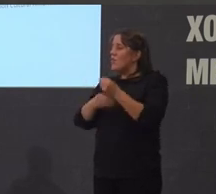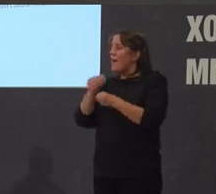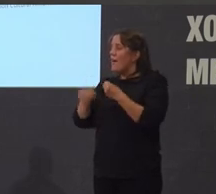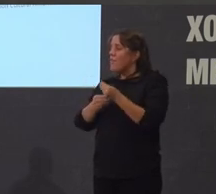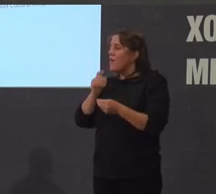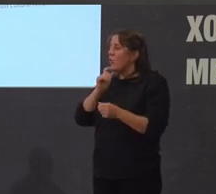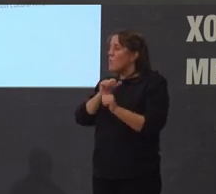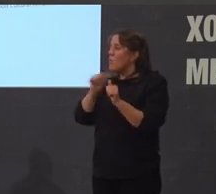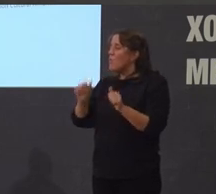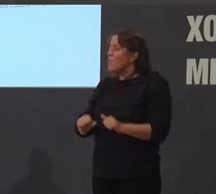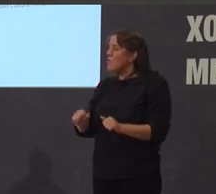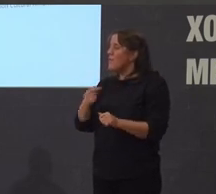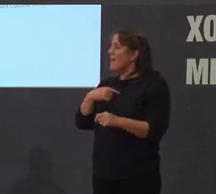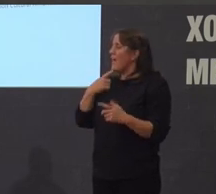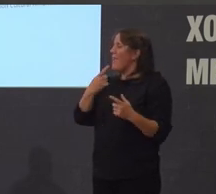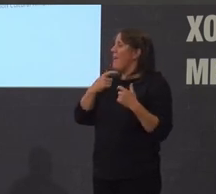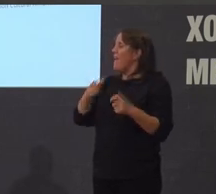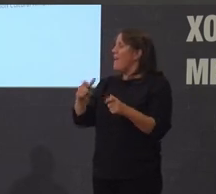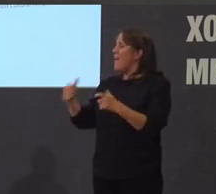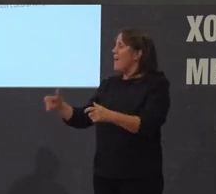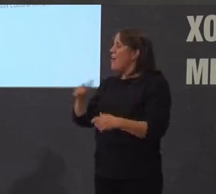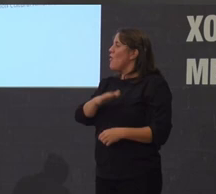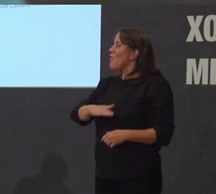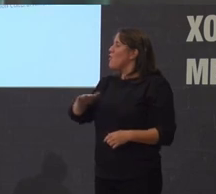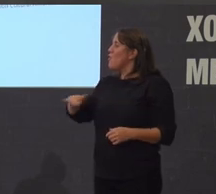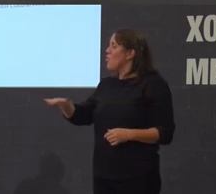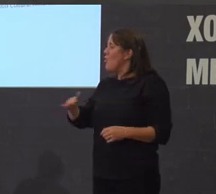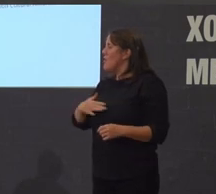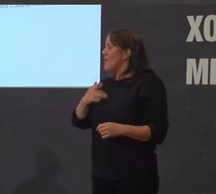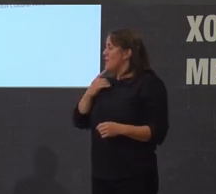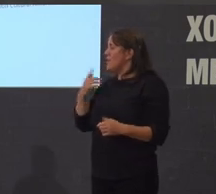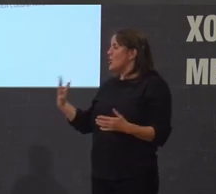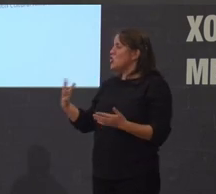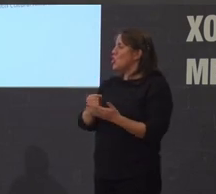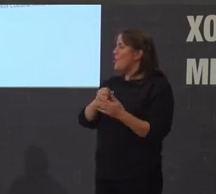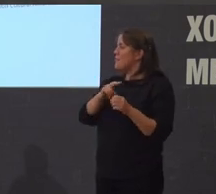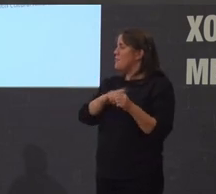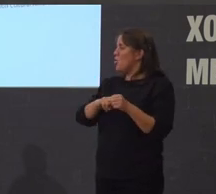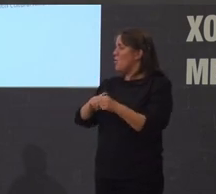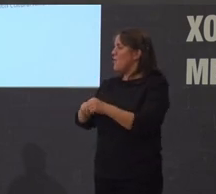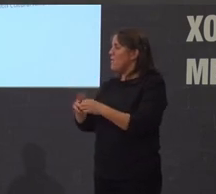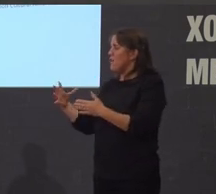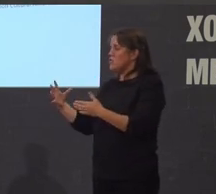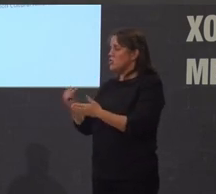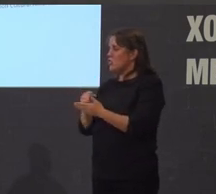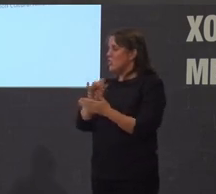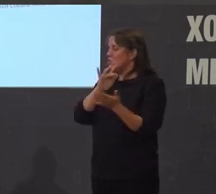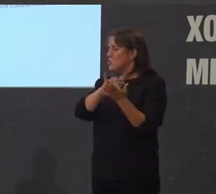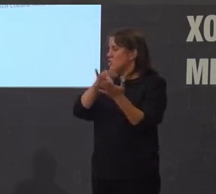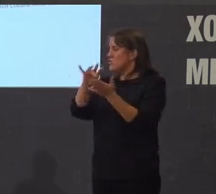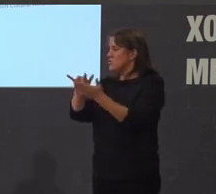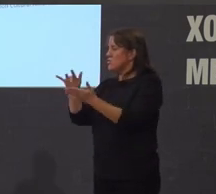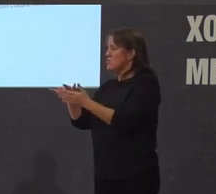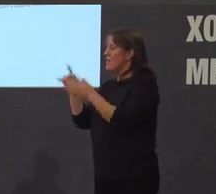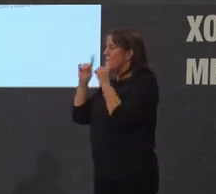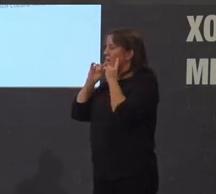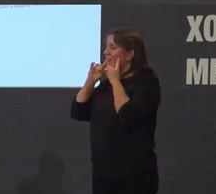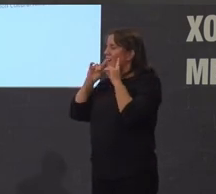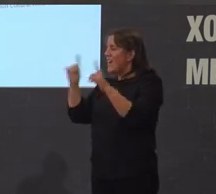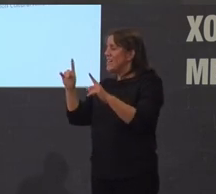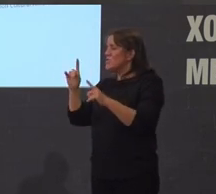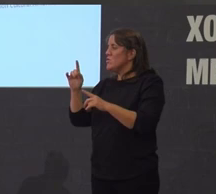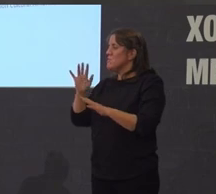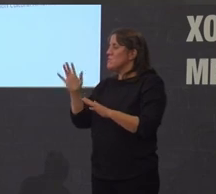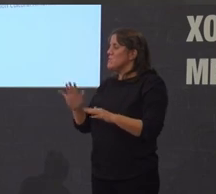de toda la zona no nos comprobamos que prácticamente en todas las provincias pasaron causas más o menos parecidas y